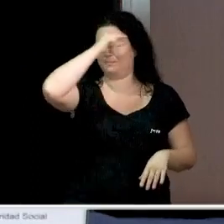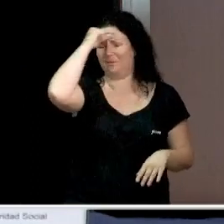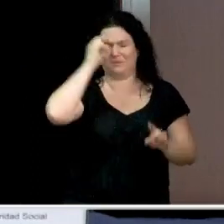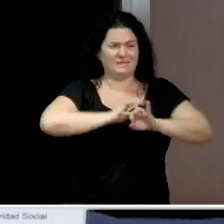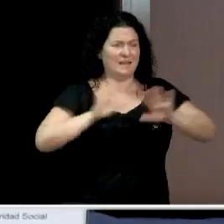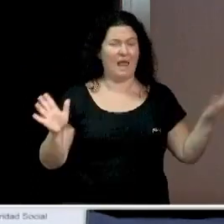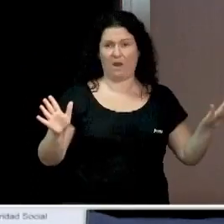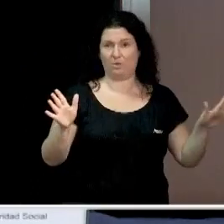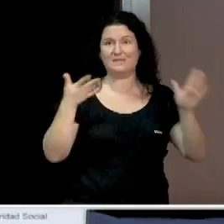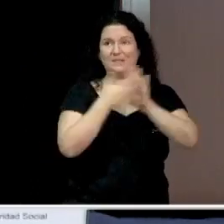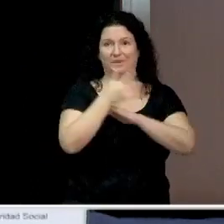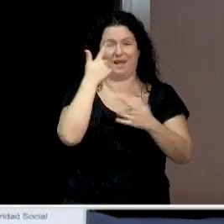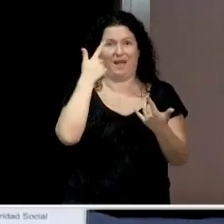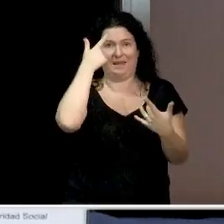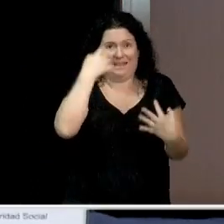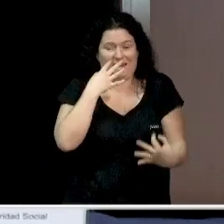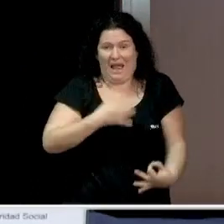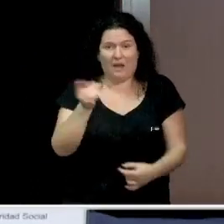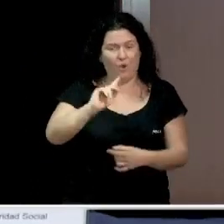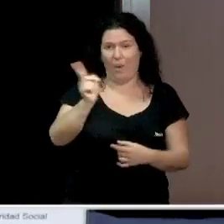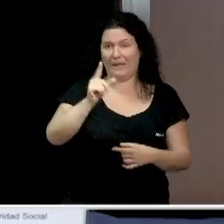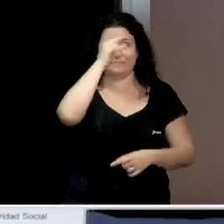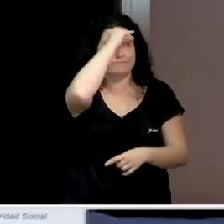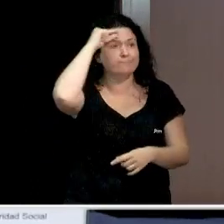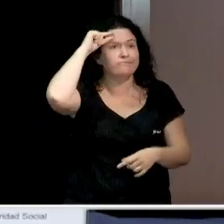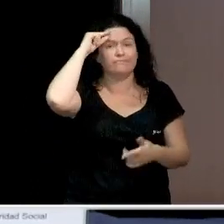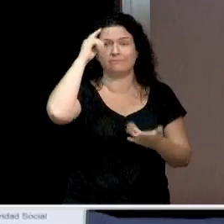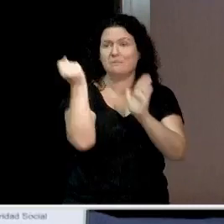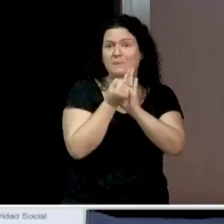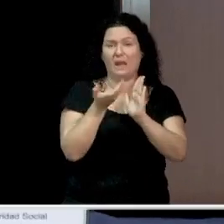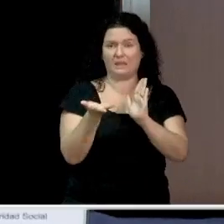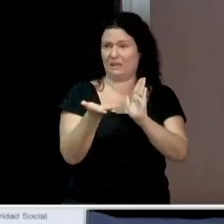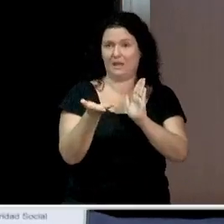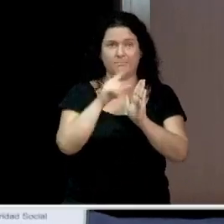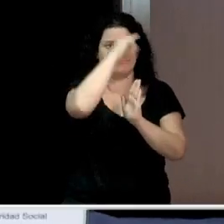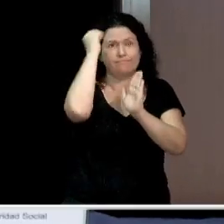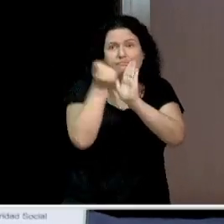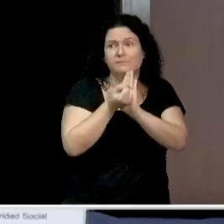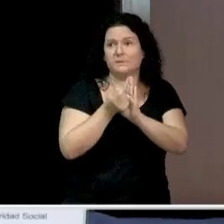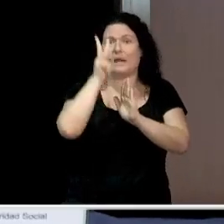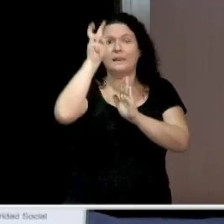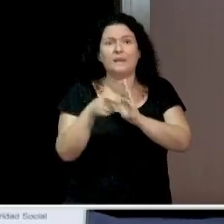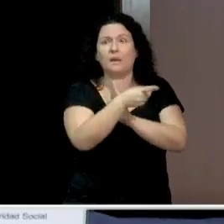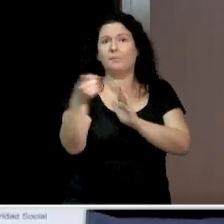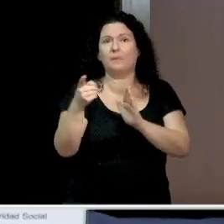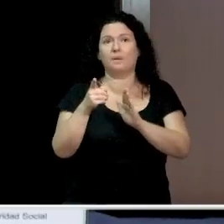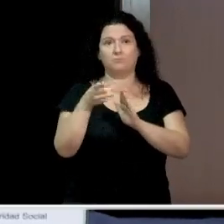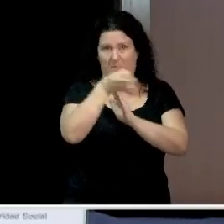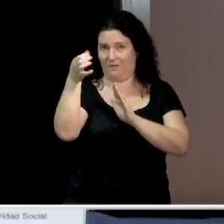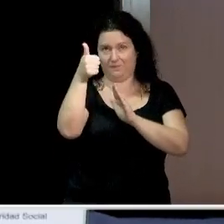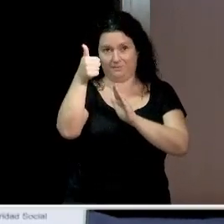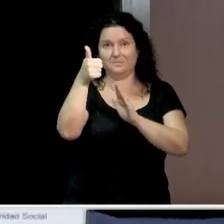obviamente en falsas percepciones. Prejuicios basados, o mejor dicho, sobre la capacidad,